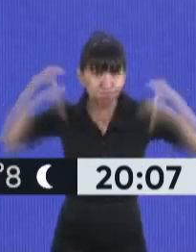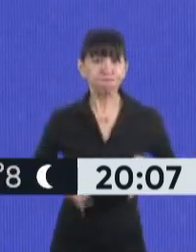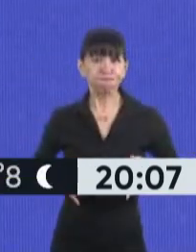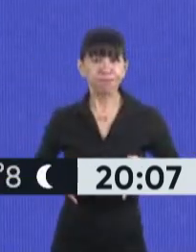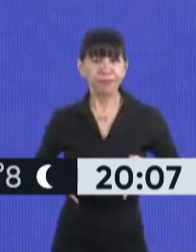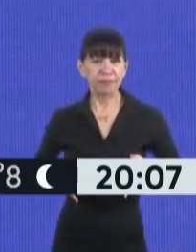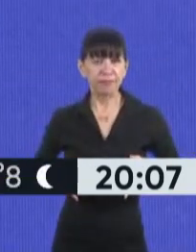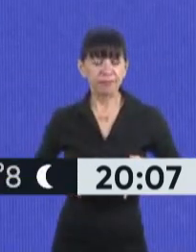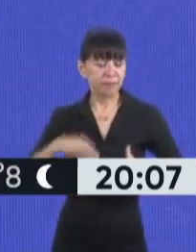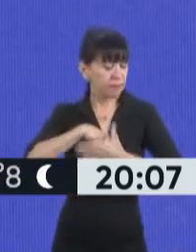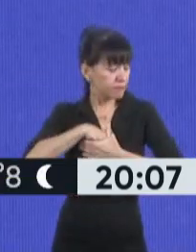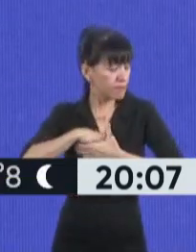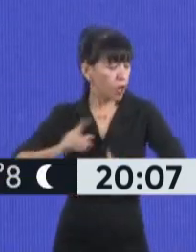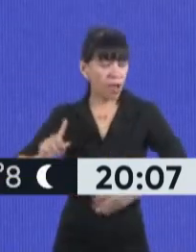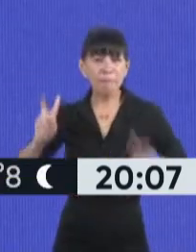Orgulloso.